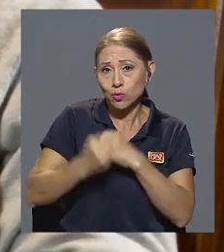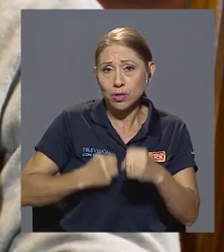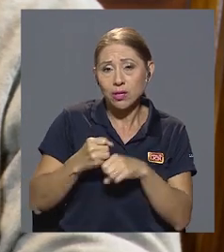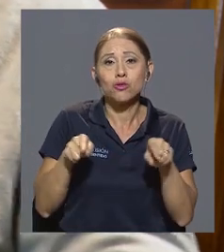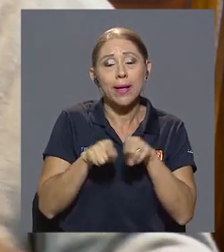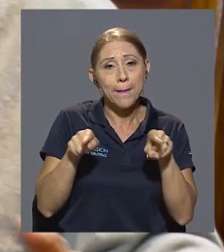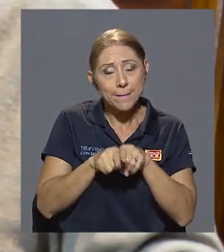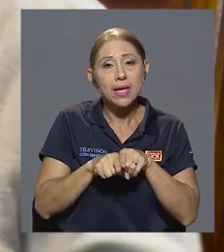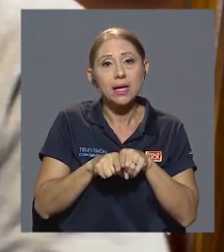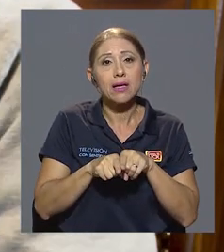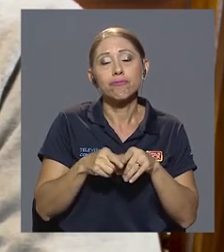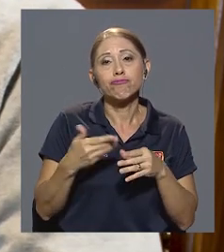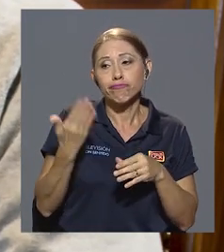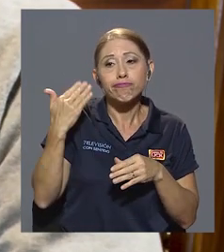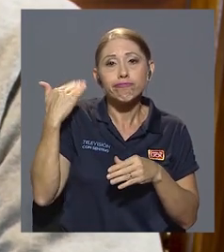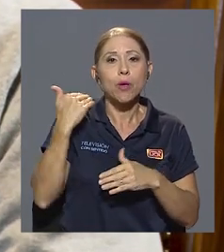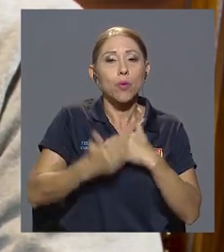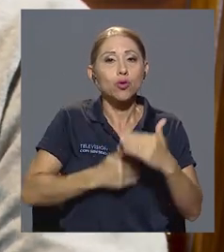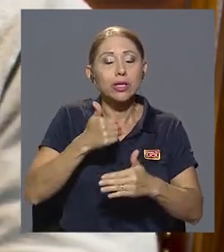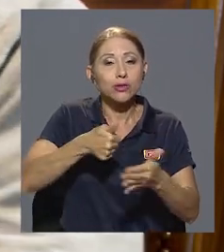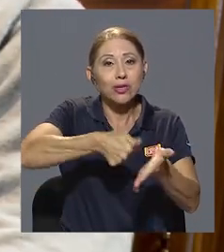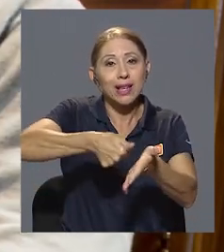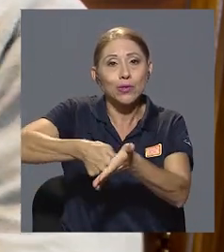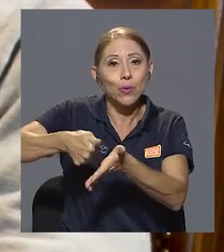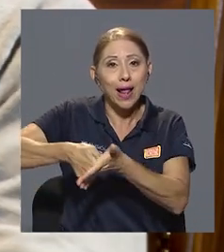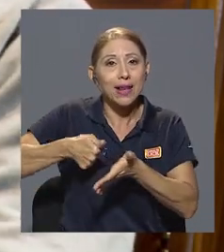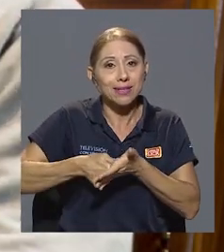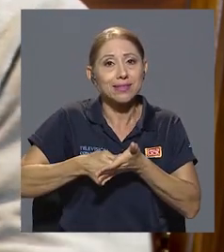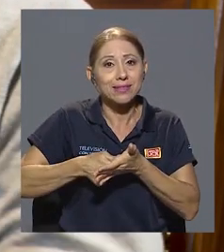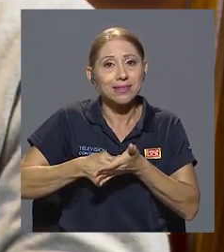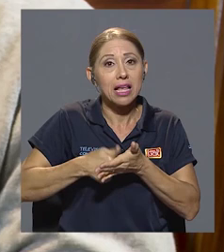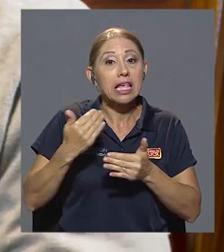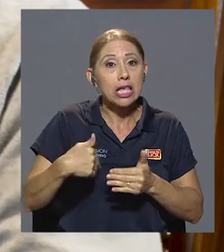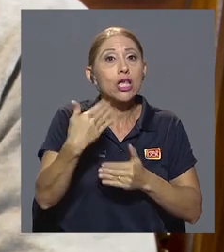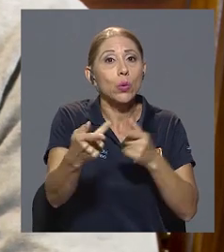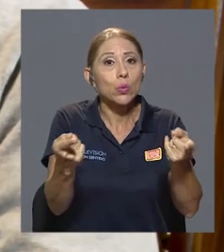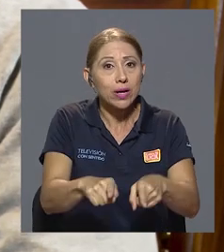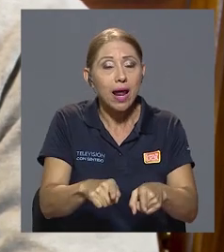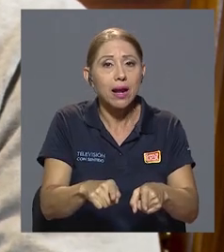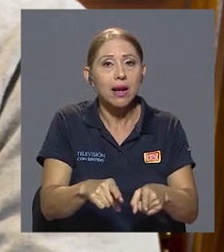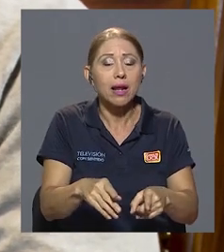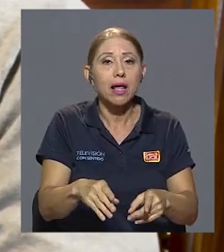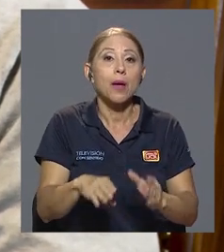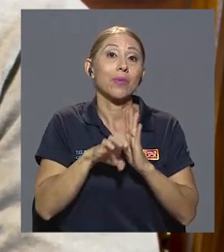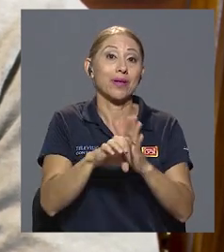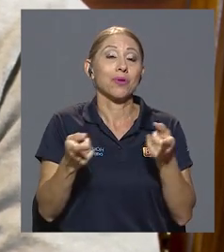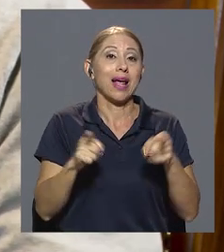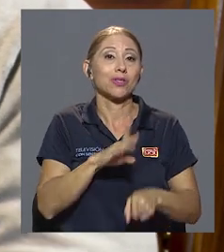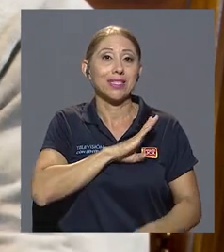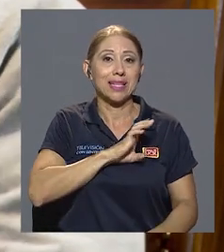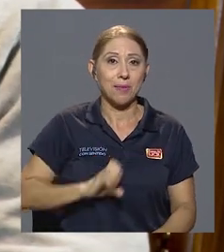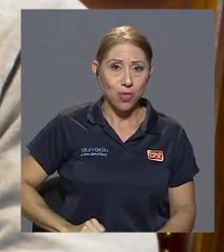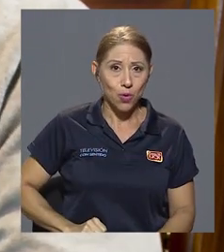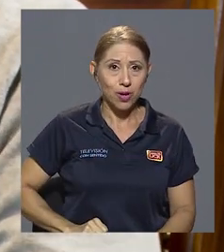también ha habido procesos electorales o ocurrirán de hecho de salud con con el caso del